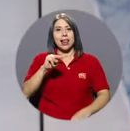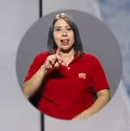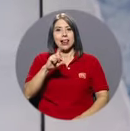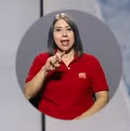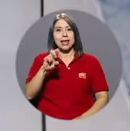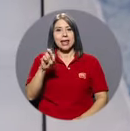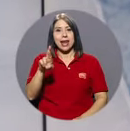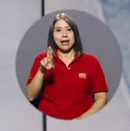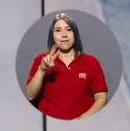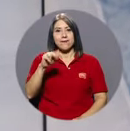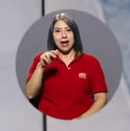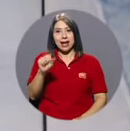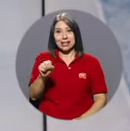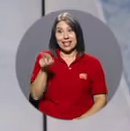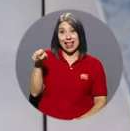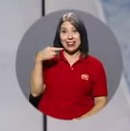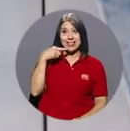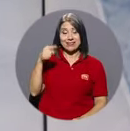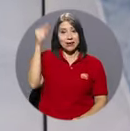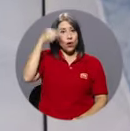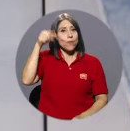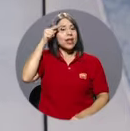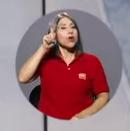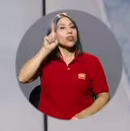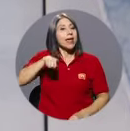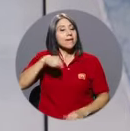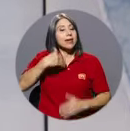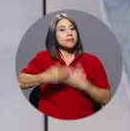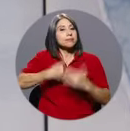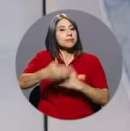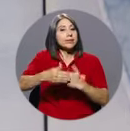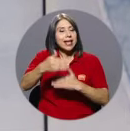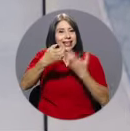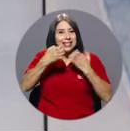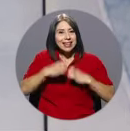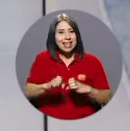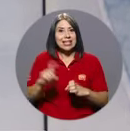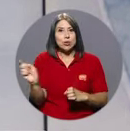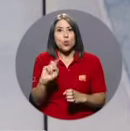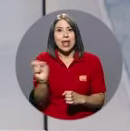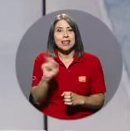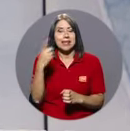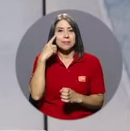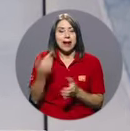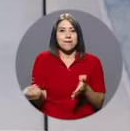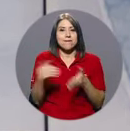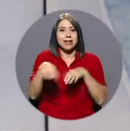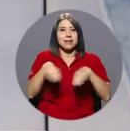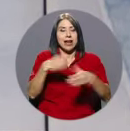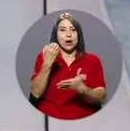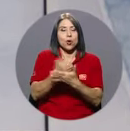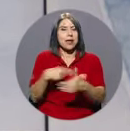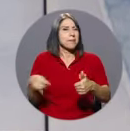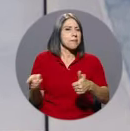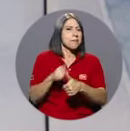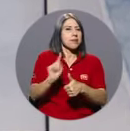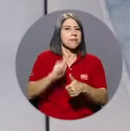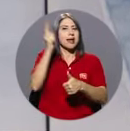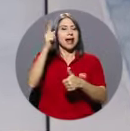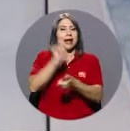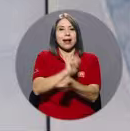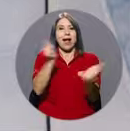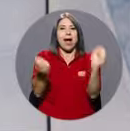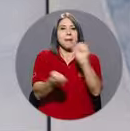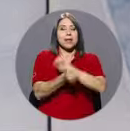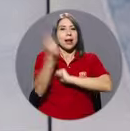quien asegura que el gobierno debe poner en marcha varias estrategias urgentes para reactivar la economía. La primera de ellas es cambiar